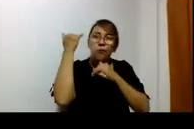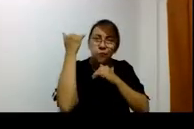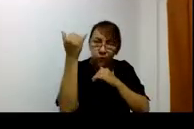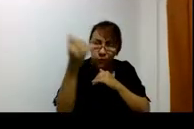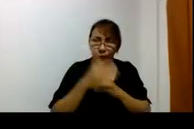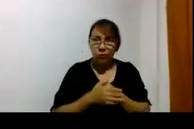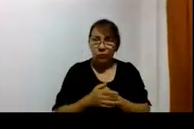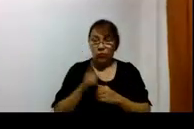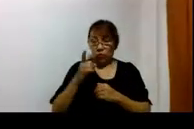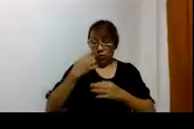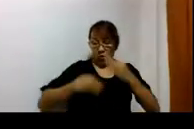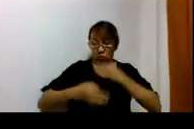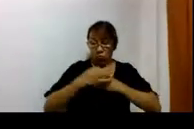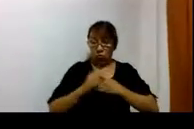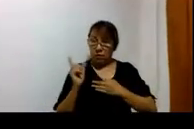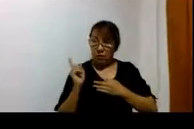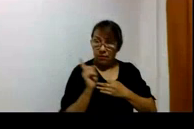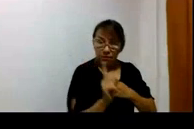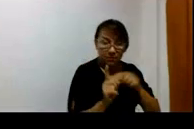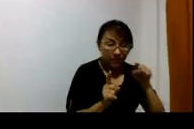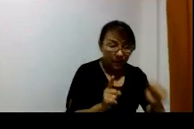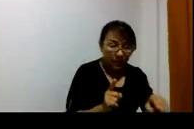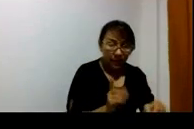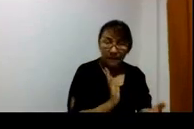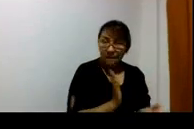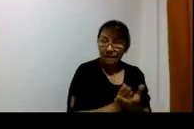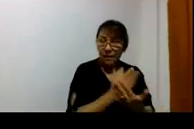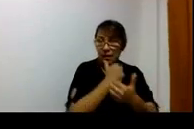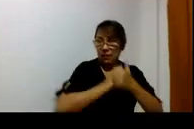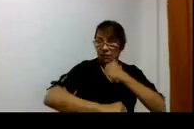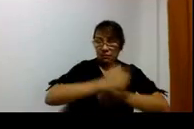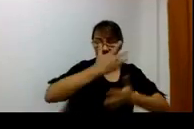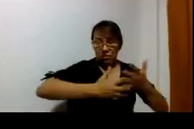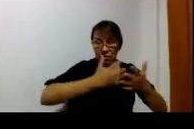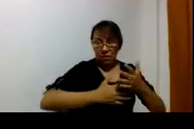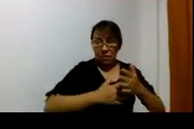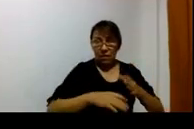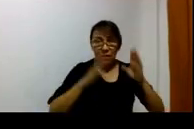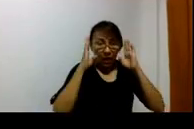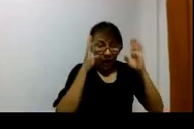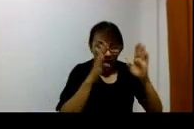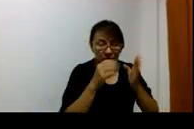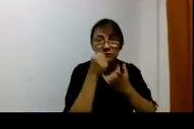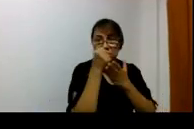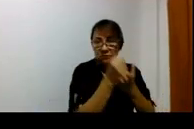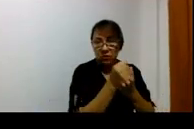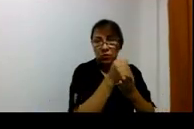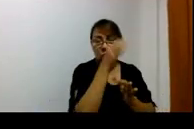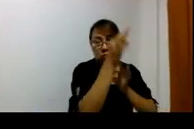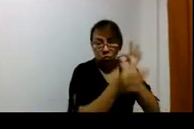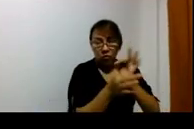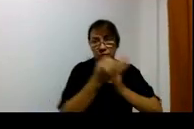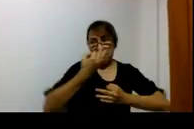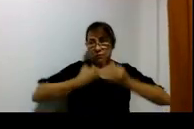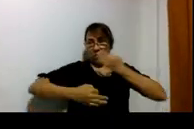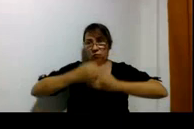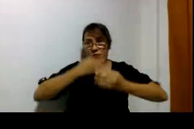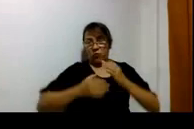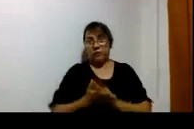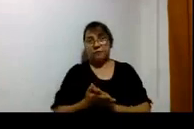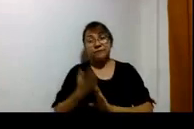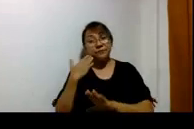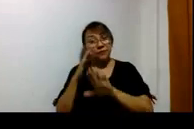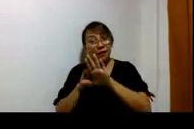persona a la cual estén ayudando, independientemente del motivo por el cual lo estemos haciendo. Y recuerden, dentro del botiquín de primeros